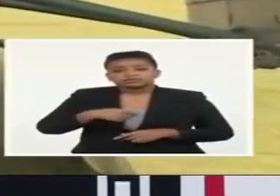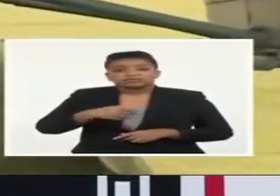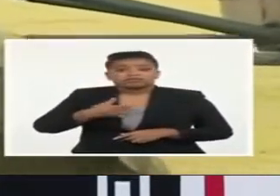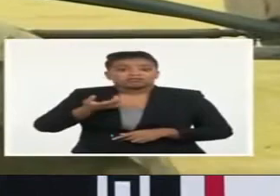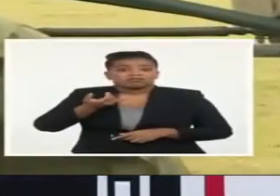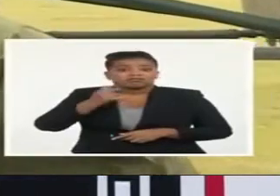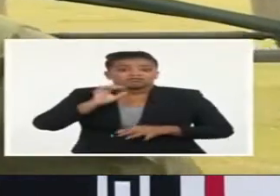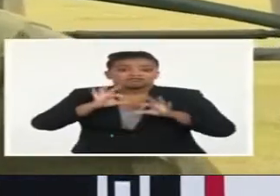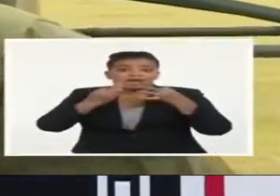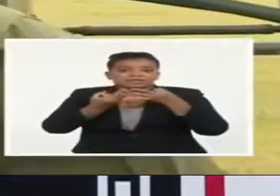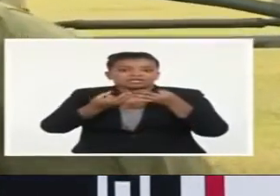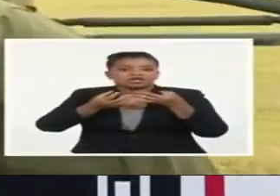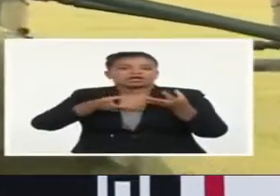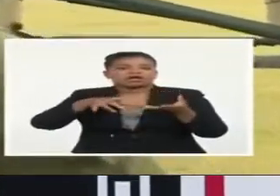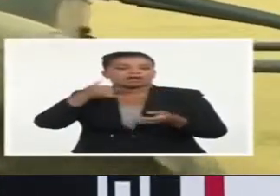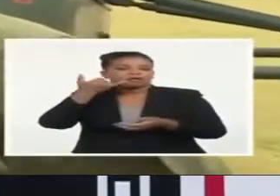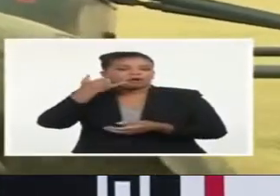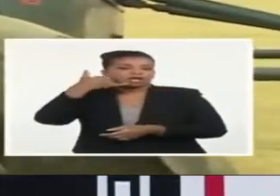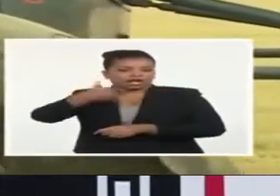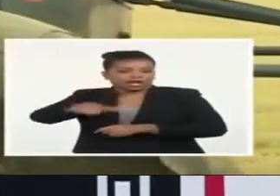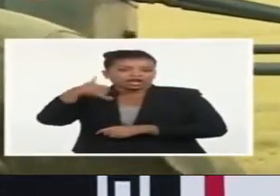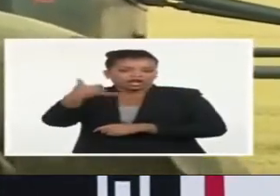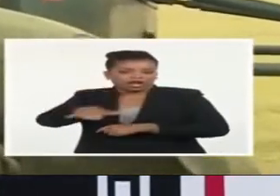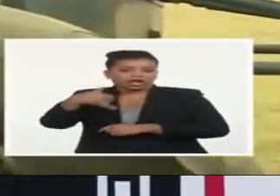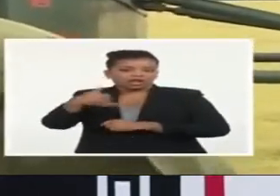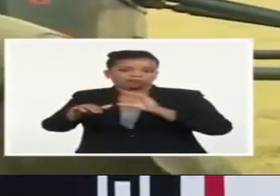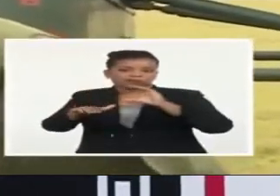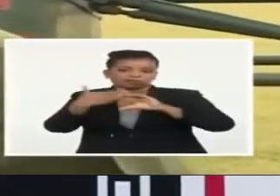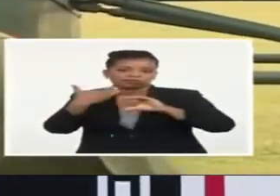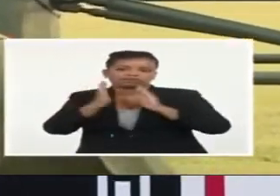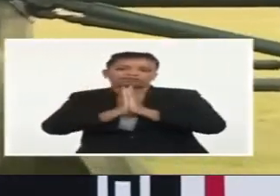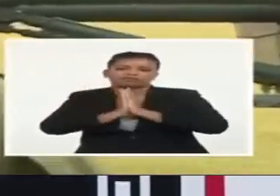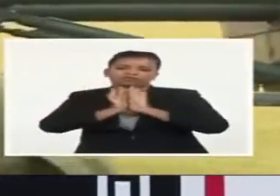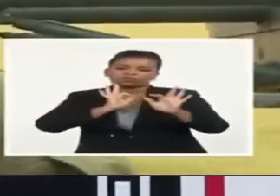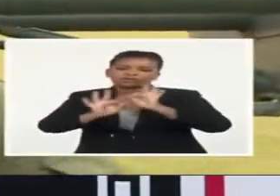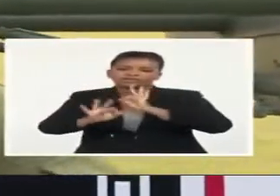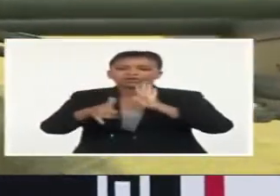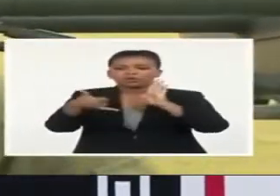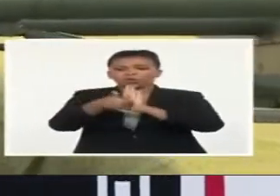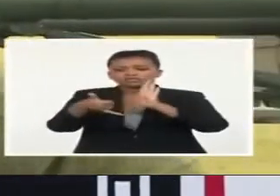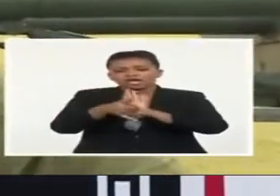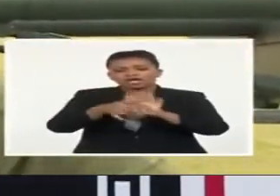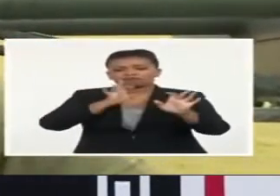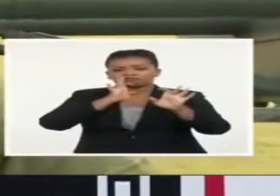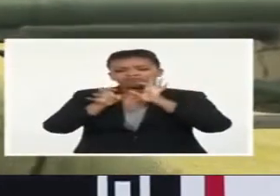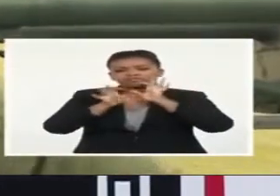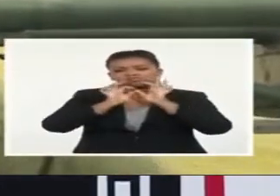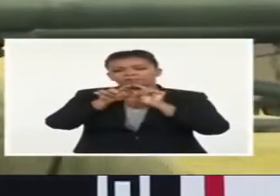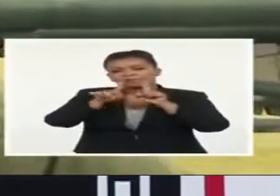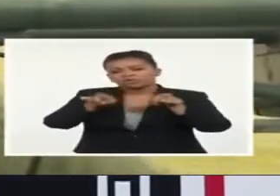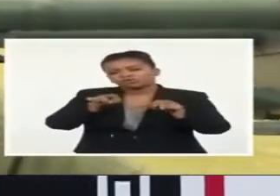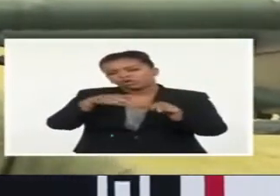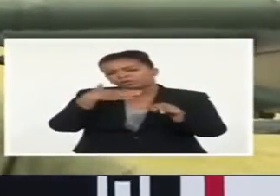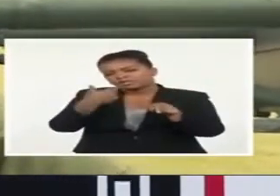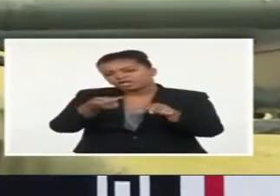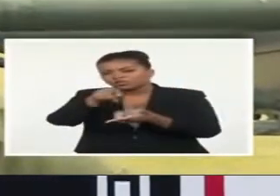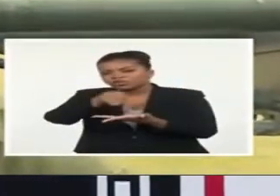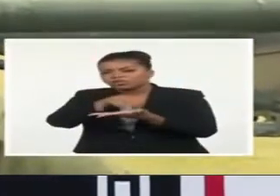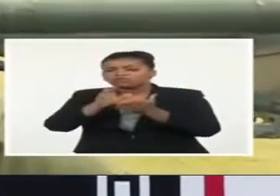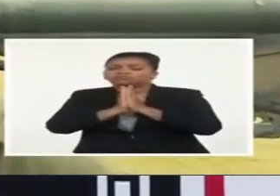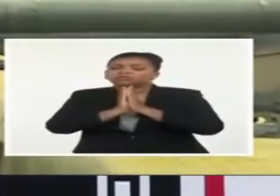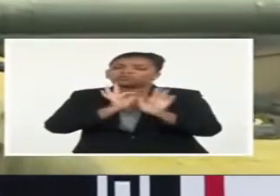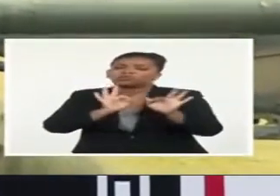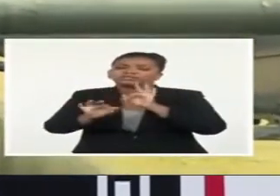y sale candela, los dispositivos contra incendio se tienen que disparar. Y no se